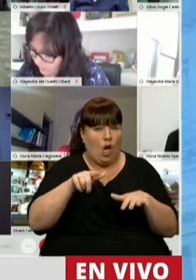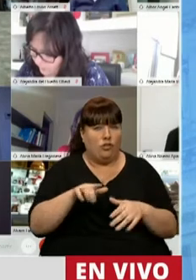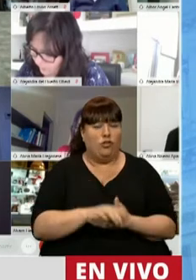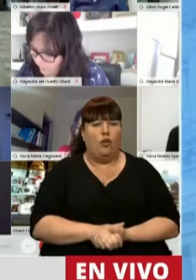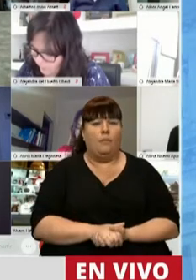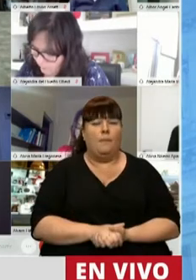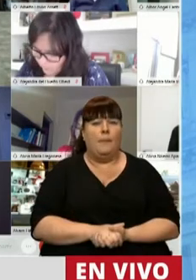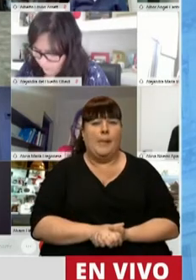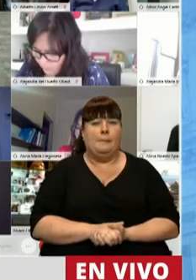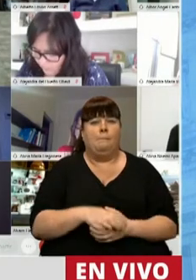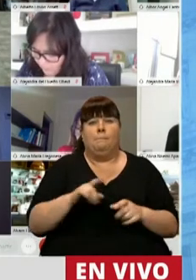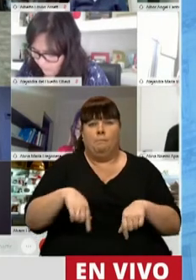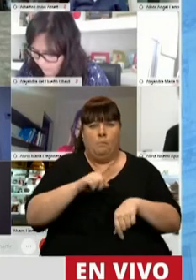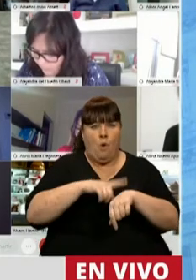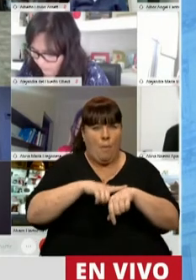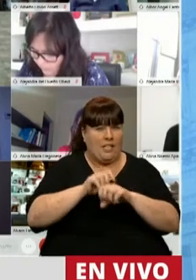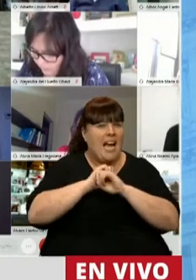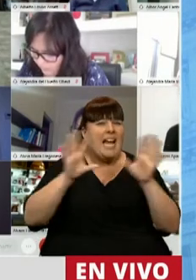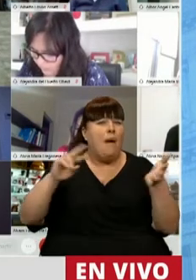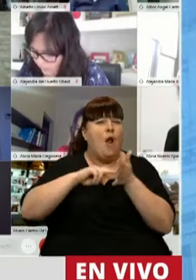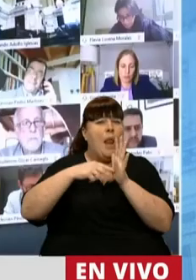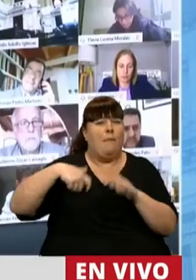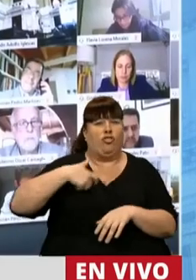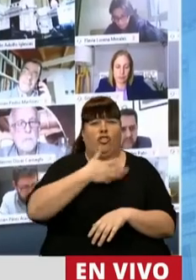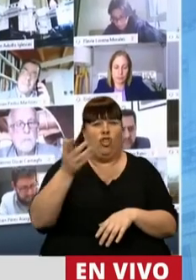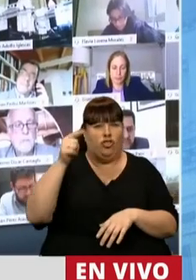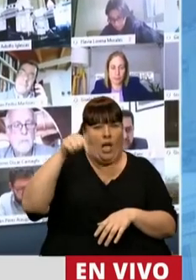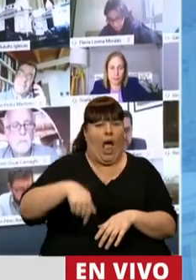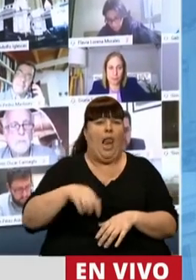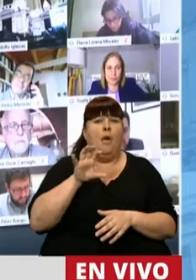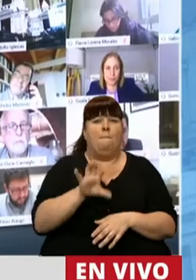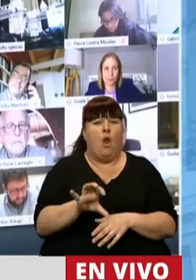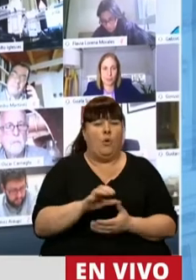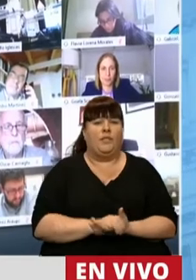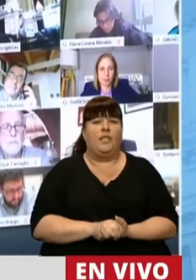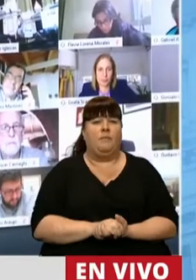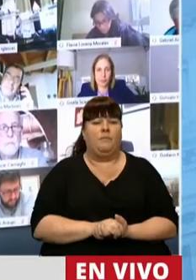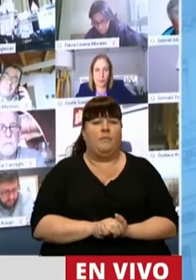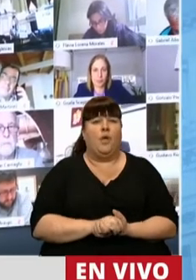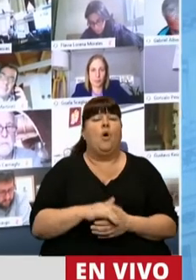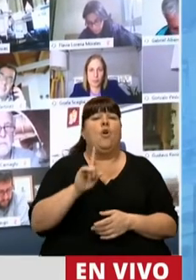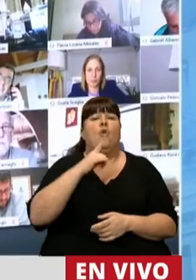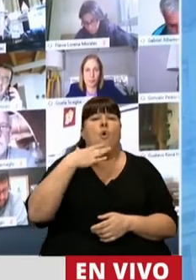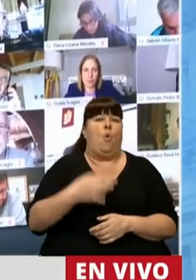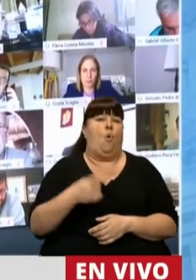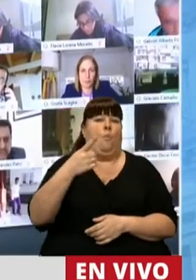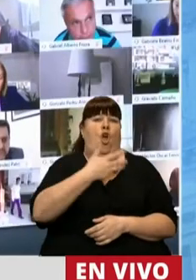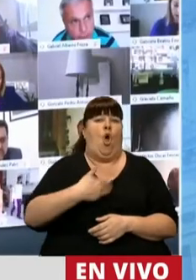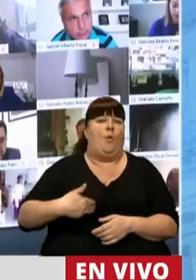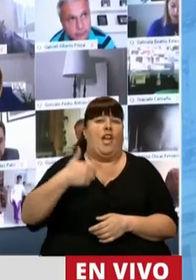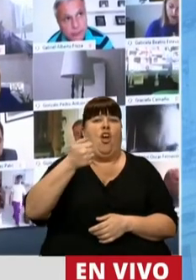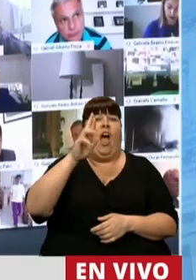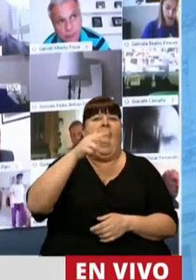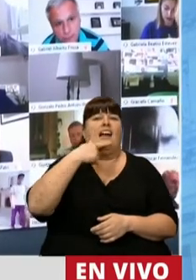situación que se está desatando, la gravísima crisis social que se ha desatado en la provincia por el incumplimiento del gobierno de